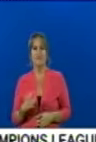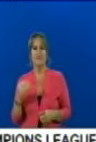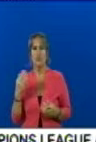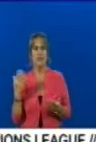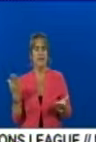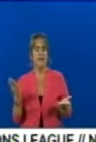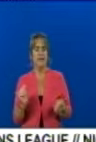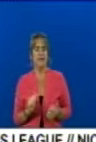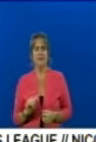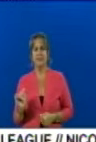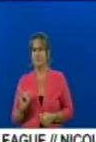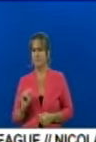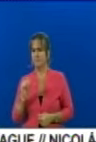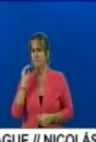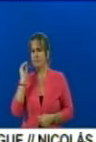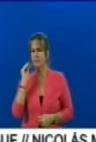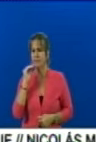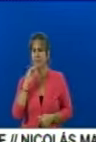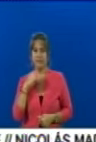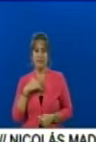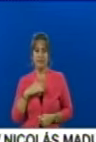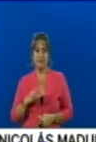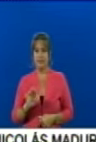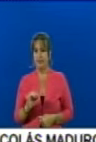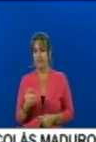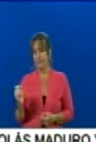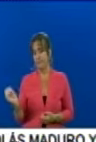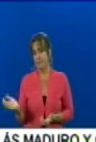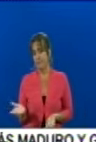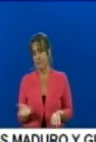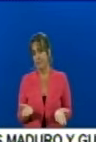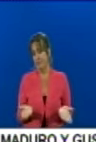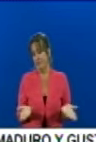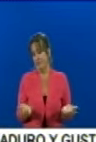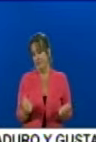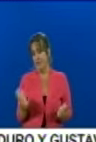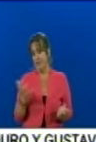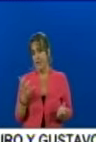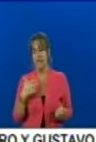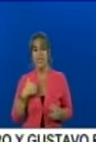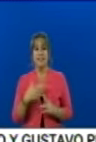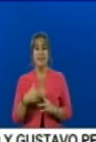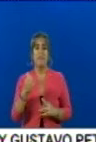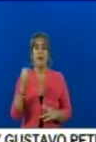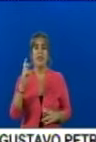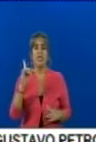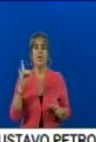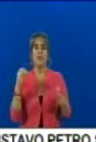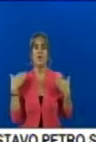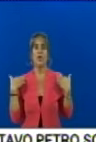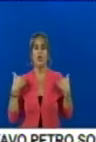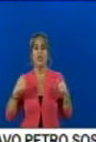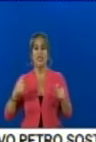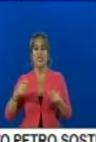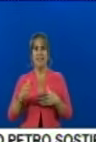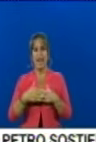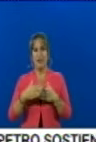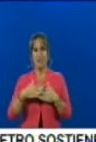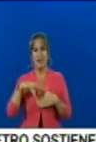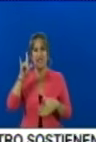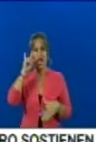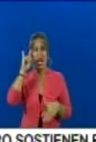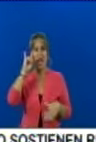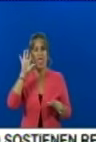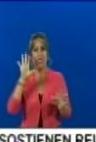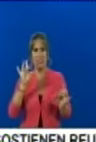gracias, gobernador. Igual hay preocupación, y quiero también darle la bienvenida una vez más a Eduardo Griñán Caballero, director general de la empresa de productos